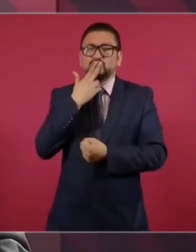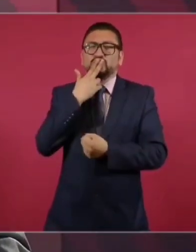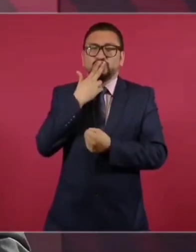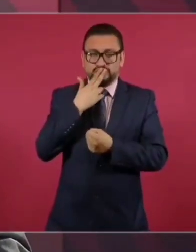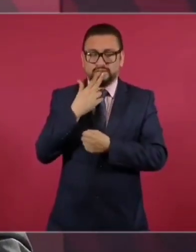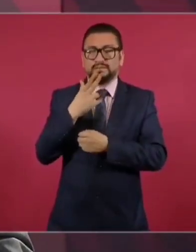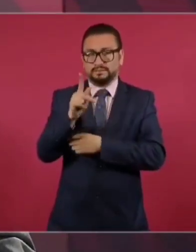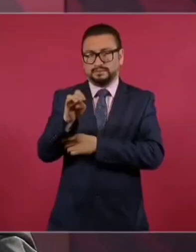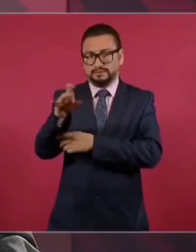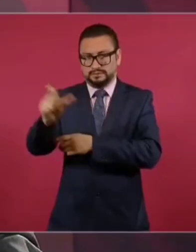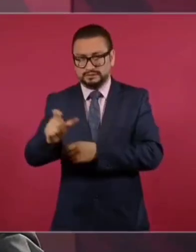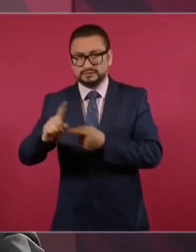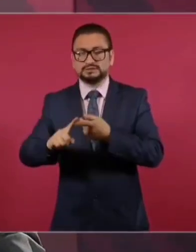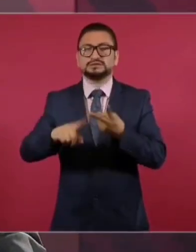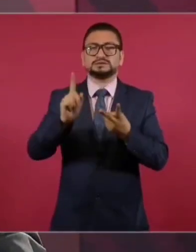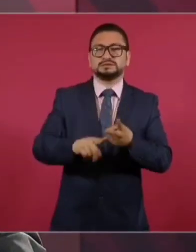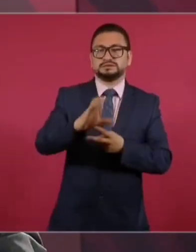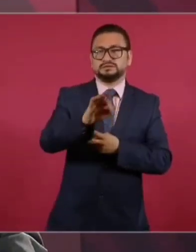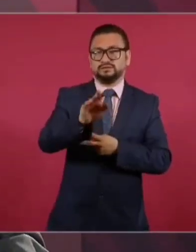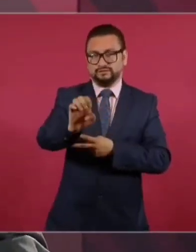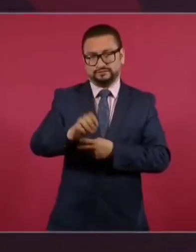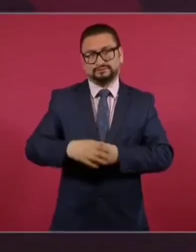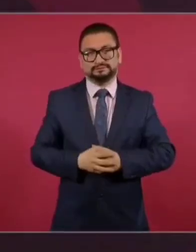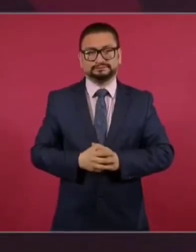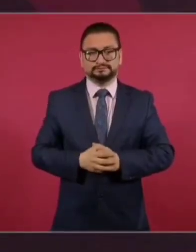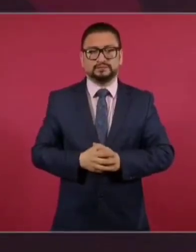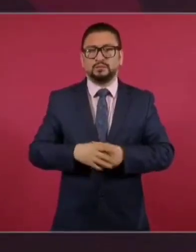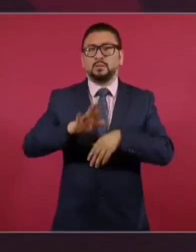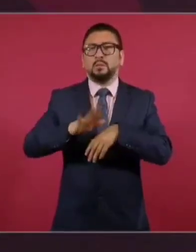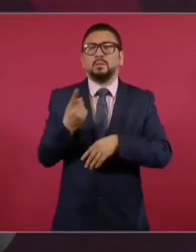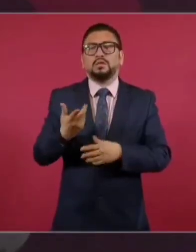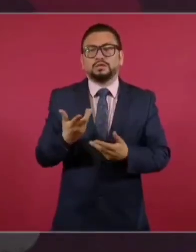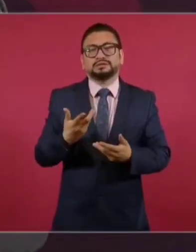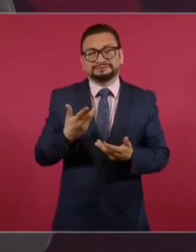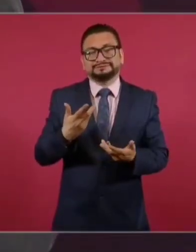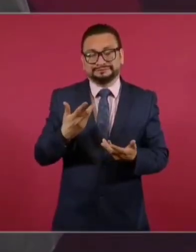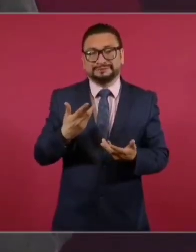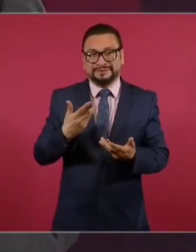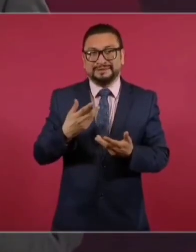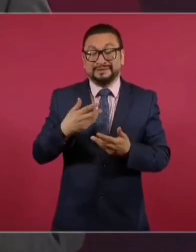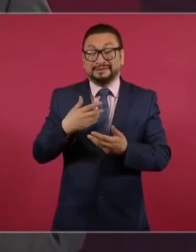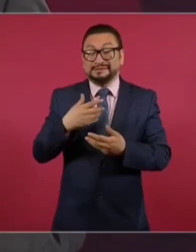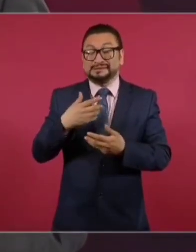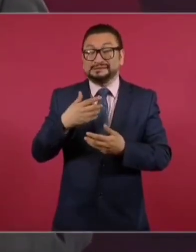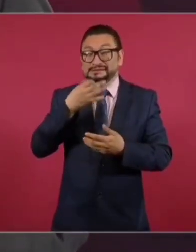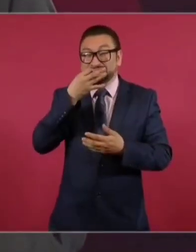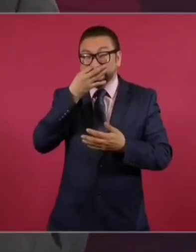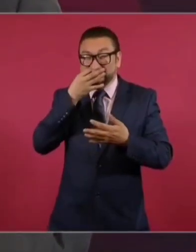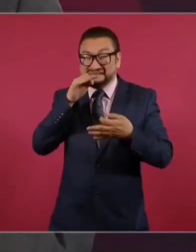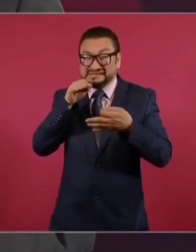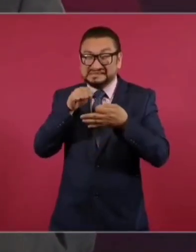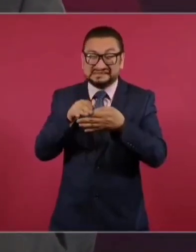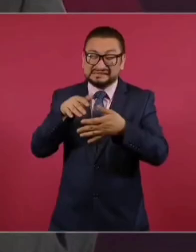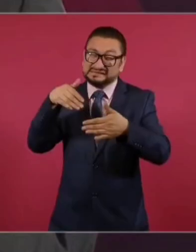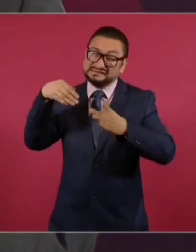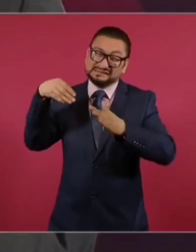tanto a Pemex como a la Comisión Federal de Electricidad, porque en efecto iban en picada,